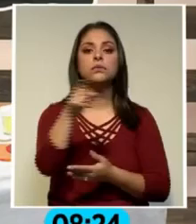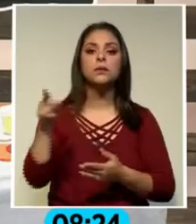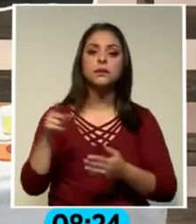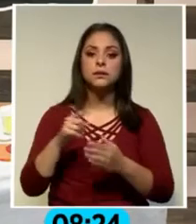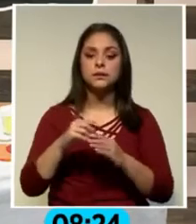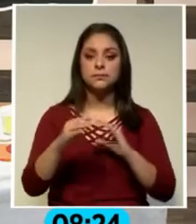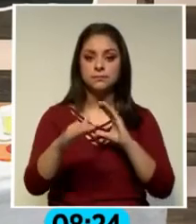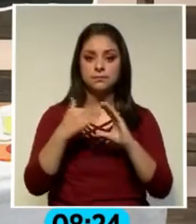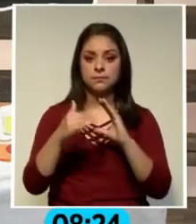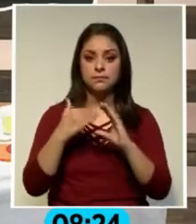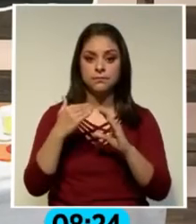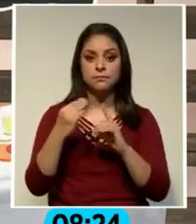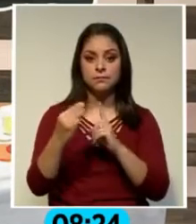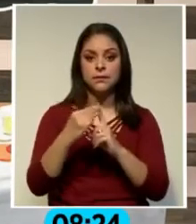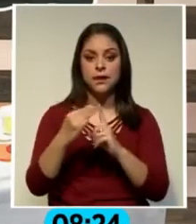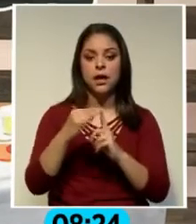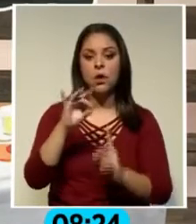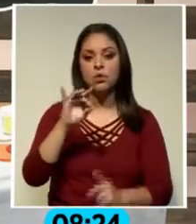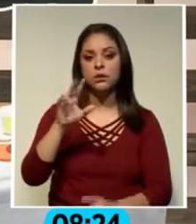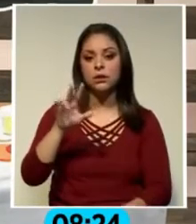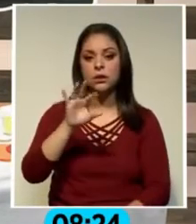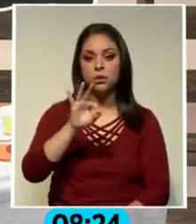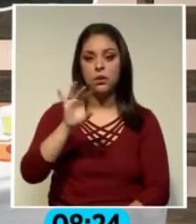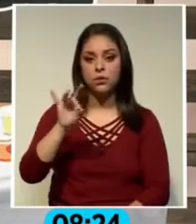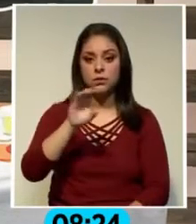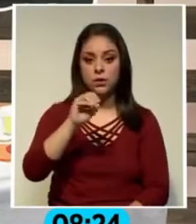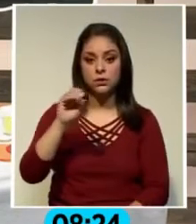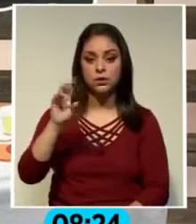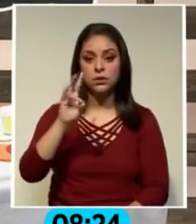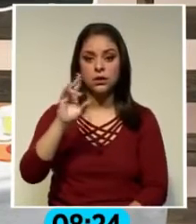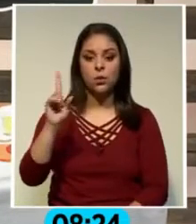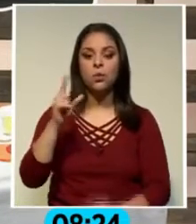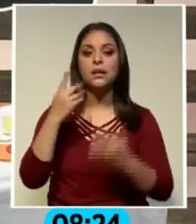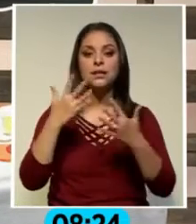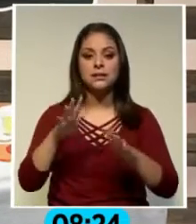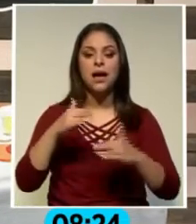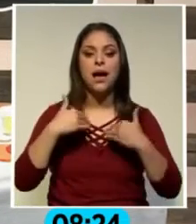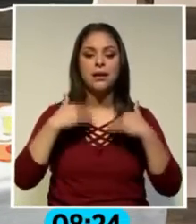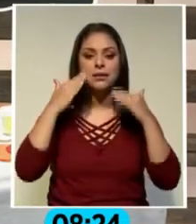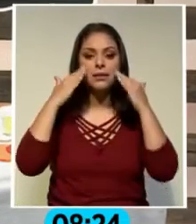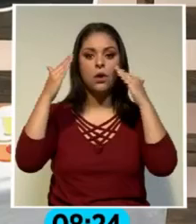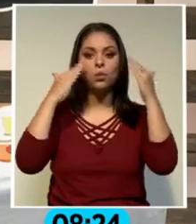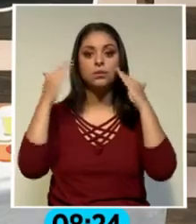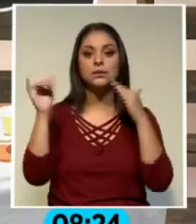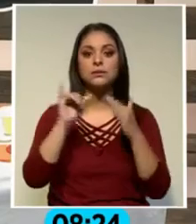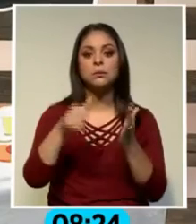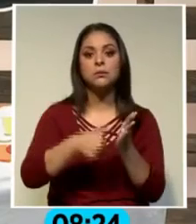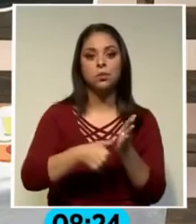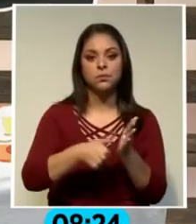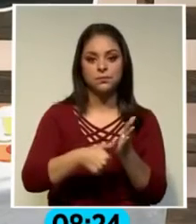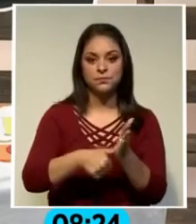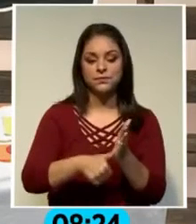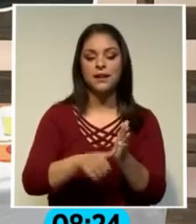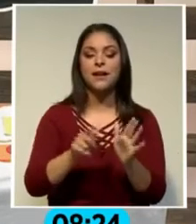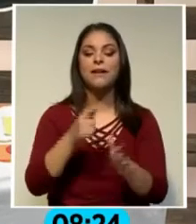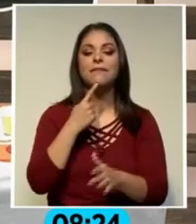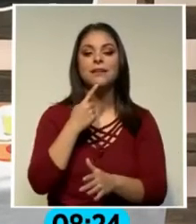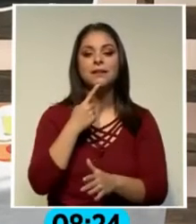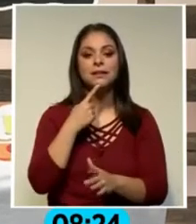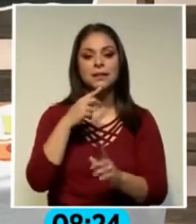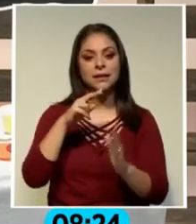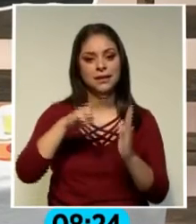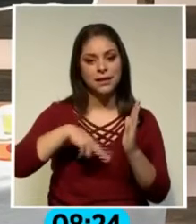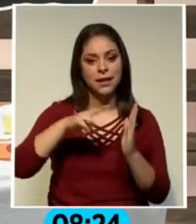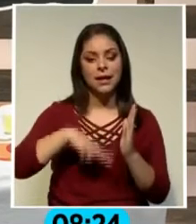83980071 ya llegaron muchos saludos y también votaciones. Entonces ay, sigo leyendo. ¿Verdad? Entonces dice aquí, vea. Yo no recuerdo si ya leí este de